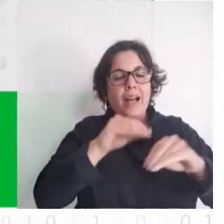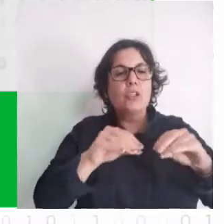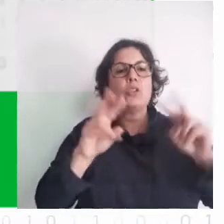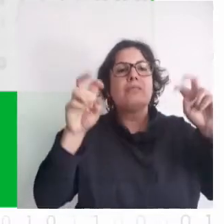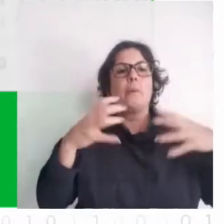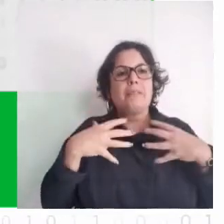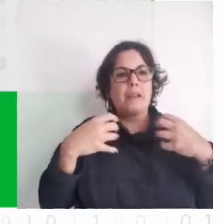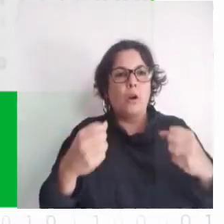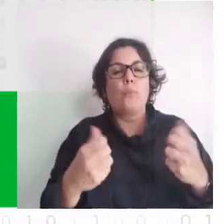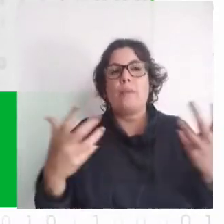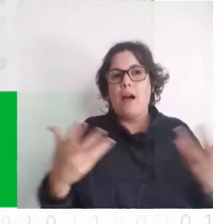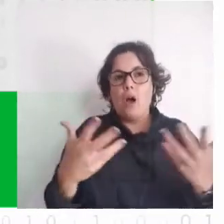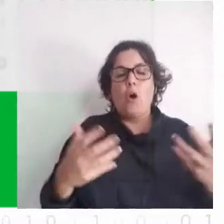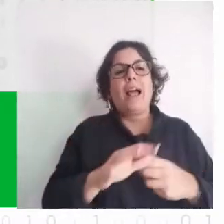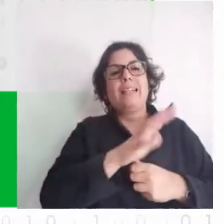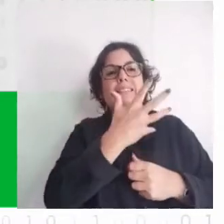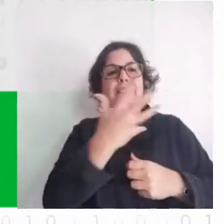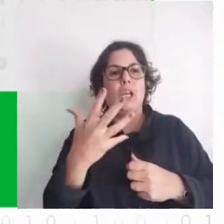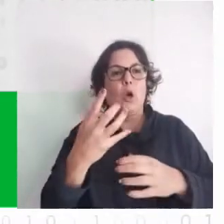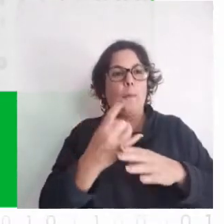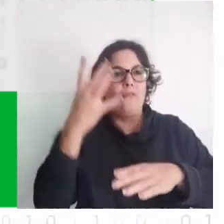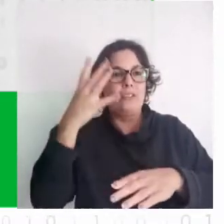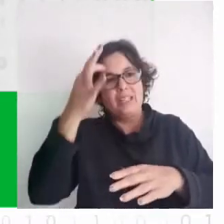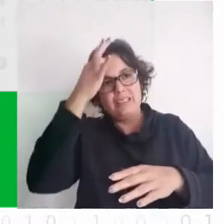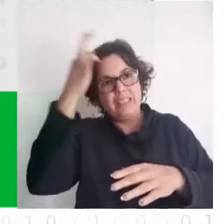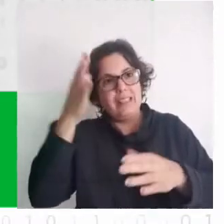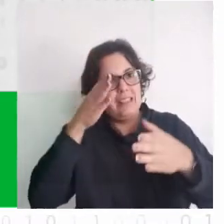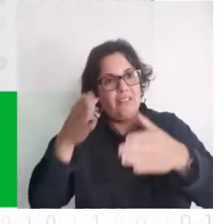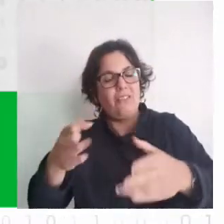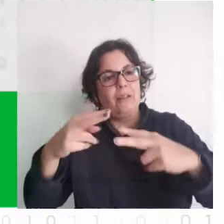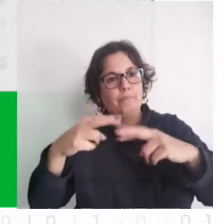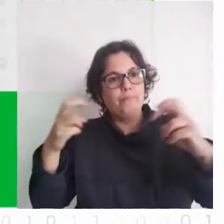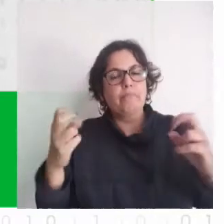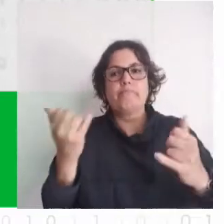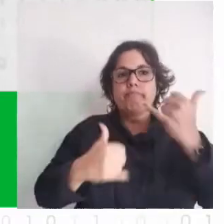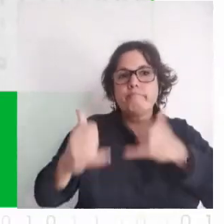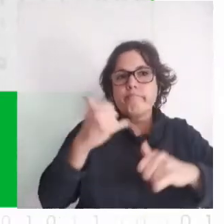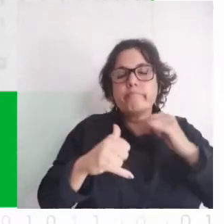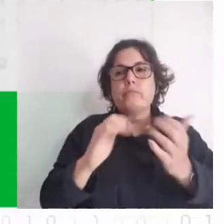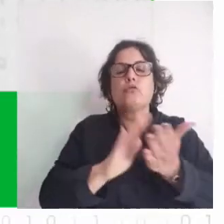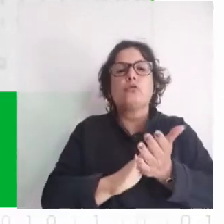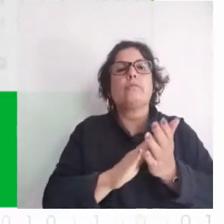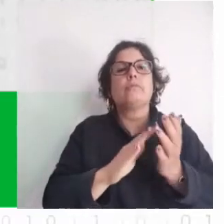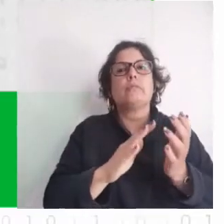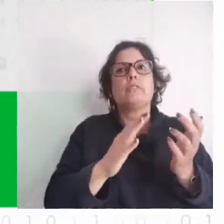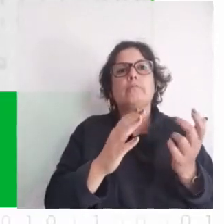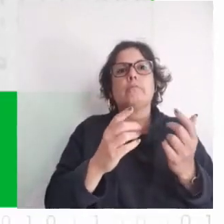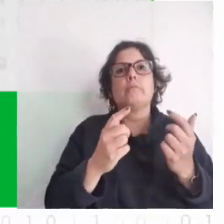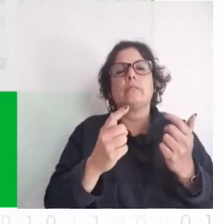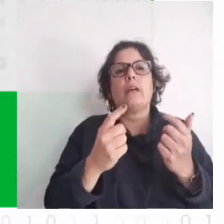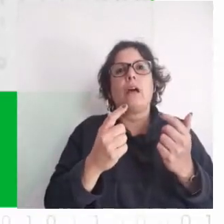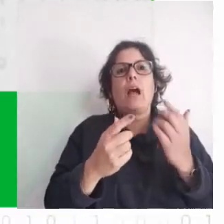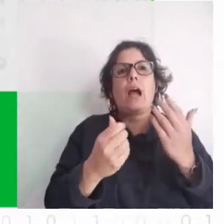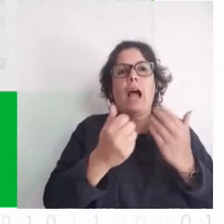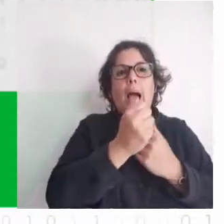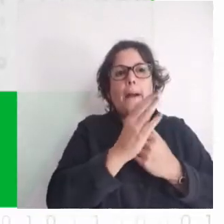A continuación, 5 profesionales y científicas investigadoras nos contarán sobre una serie de variadas